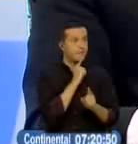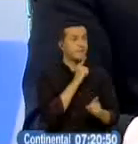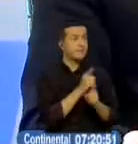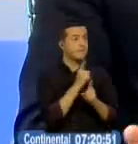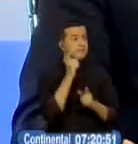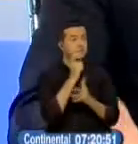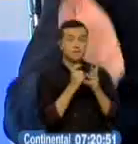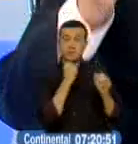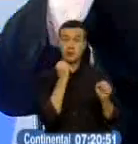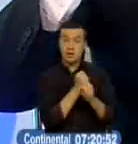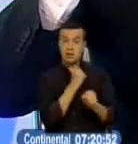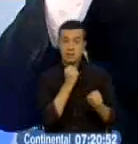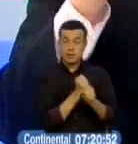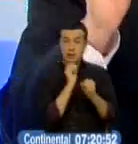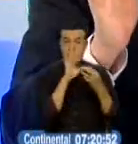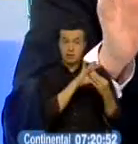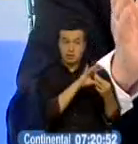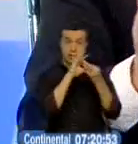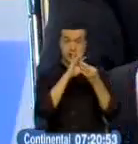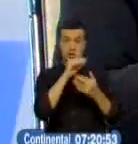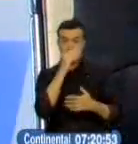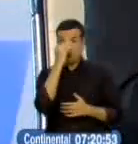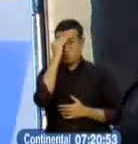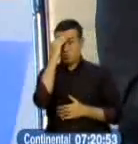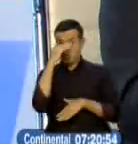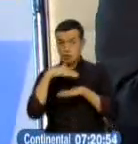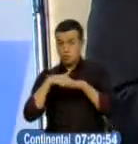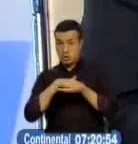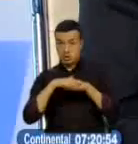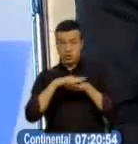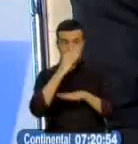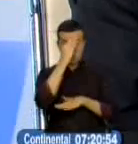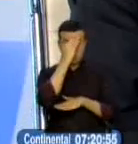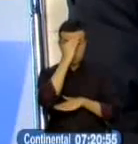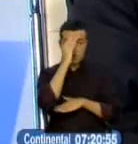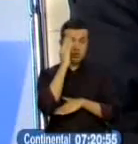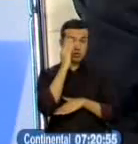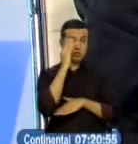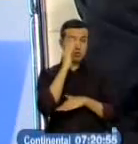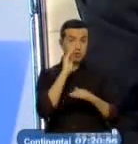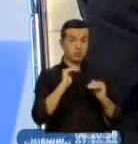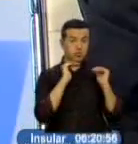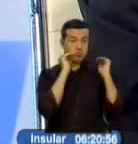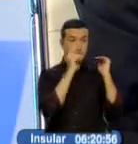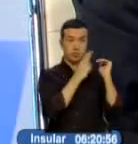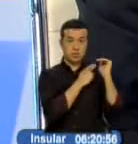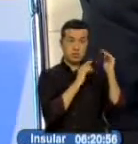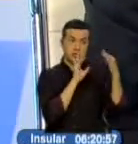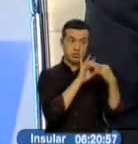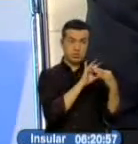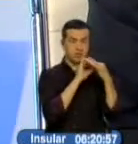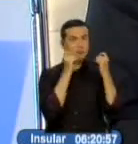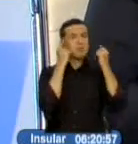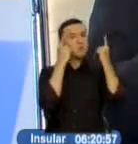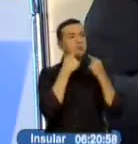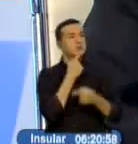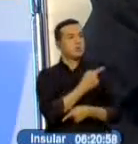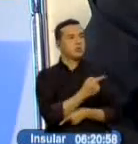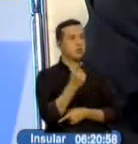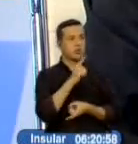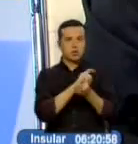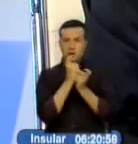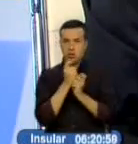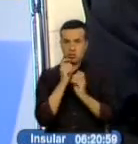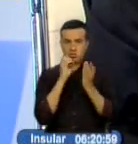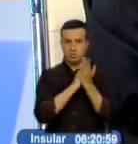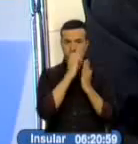que trabajar en el enlace entre la educación superior y la educación básica y la educación general. Me llamó la atención cuando Fandel Falconi dice no vamos a cambiar la